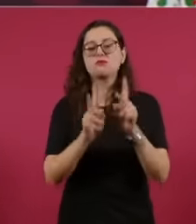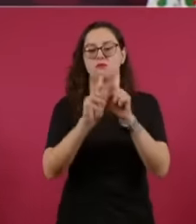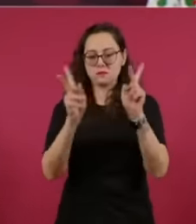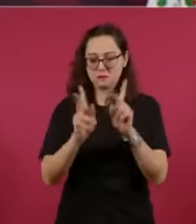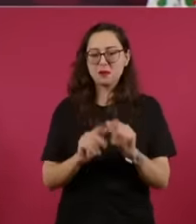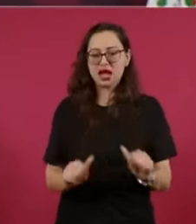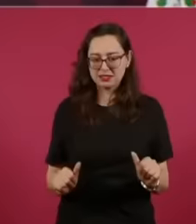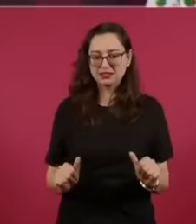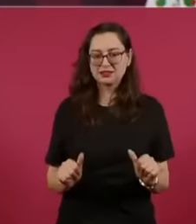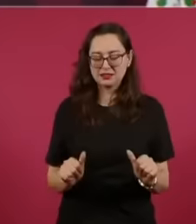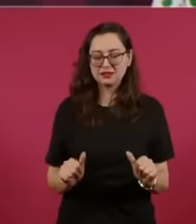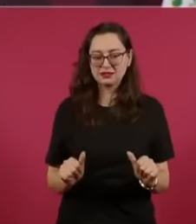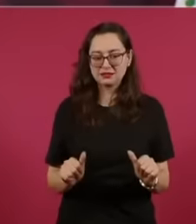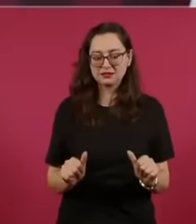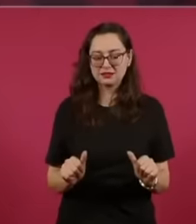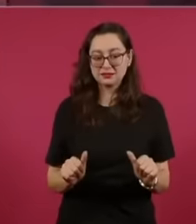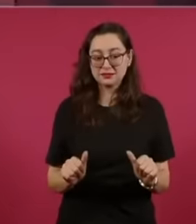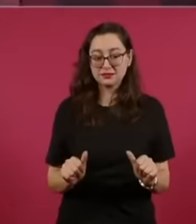Pero